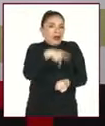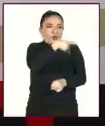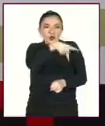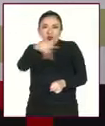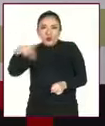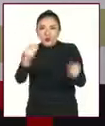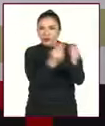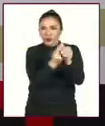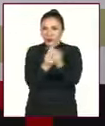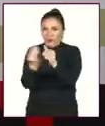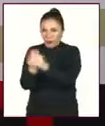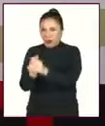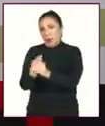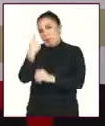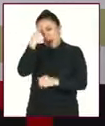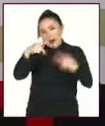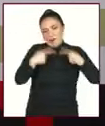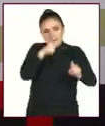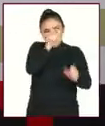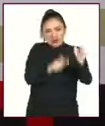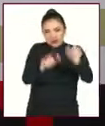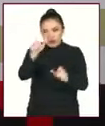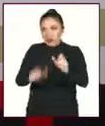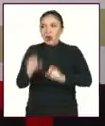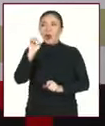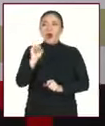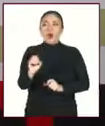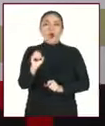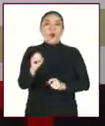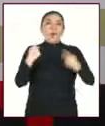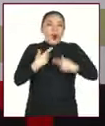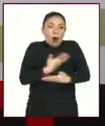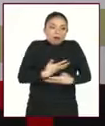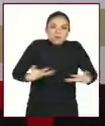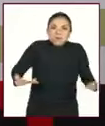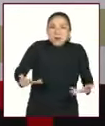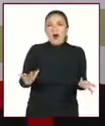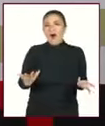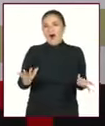modificaciones en cuanto a personas pues obesas.